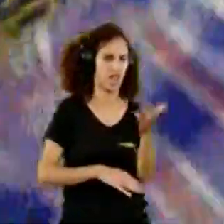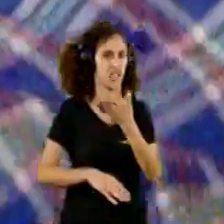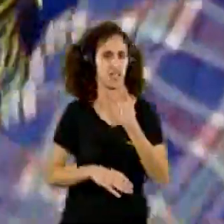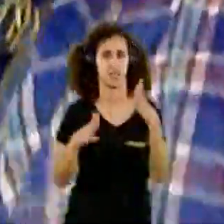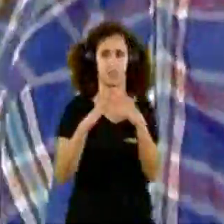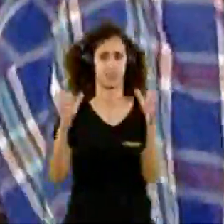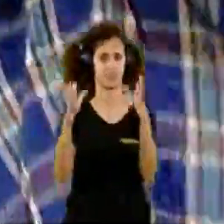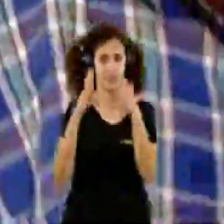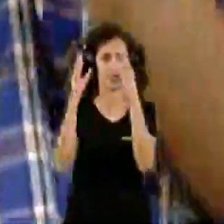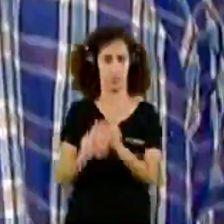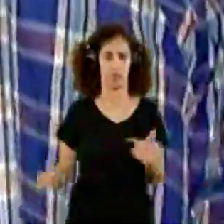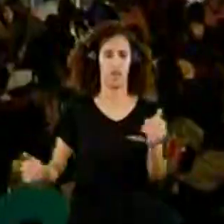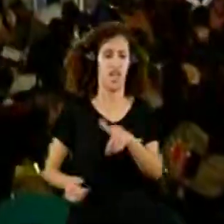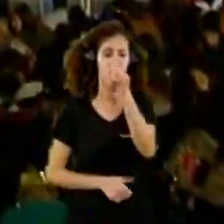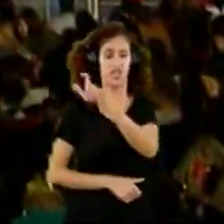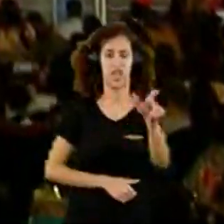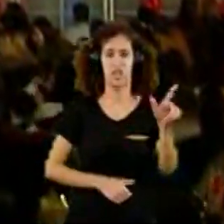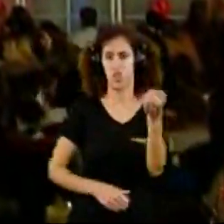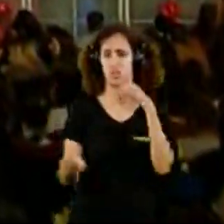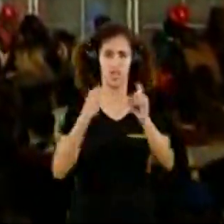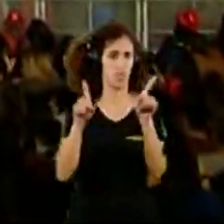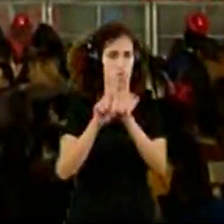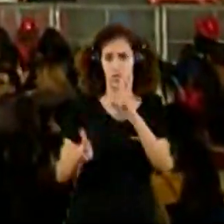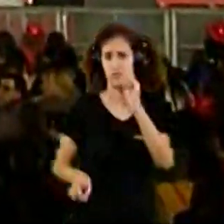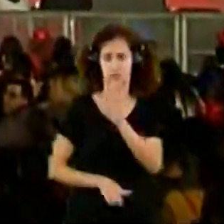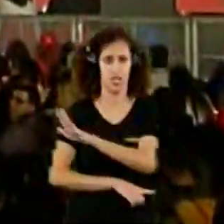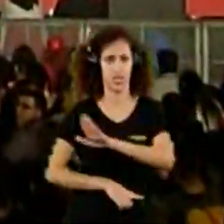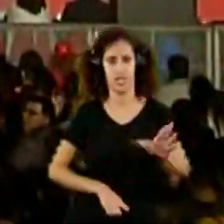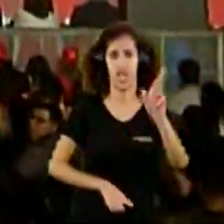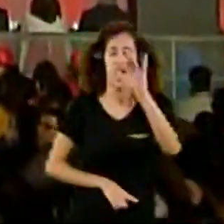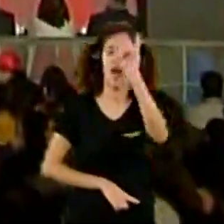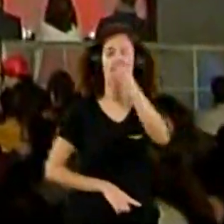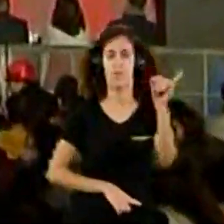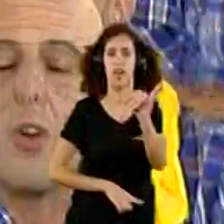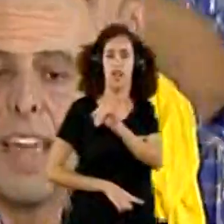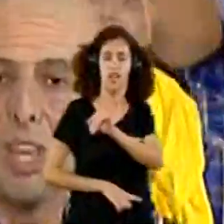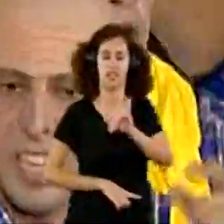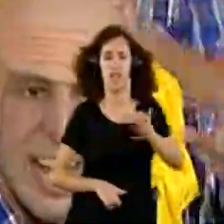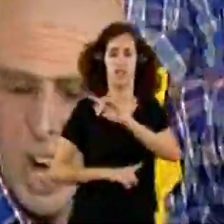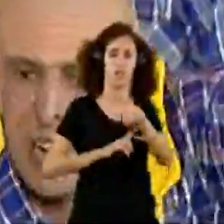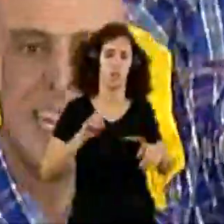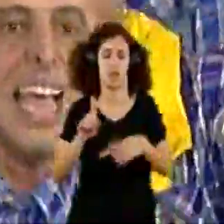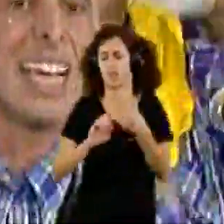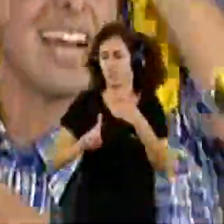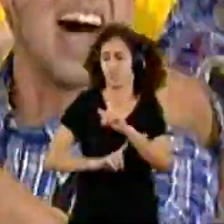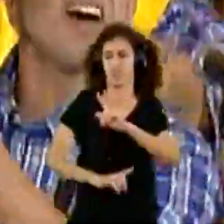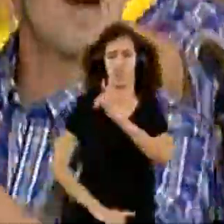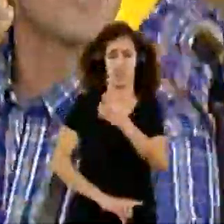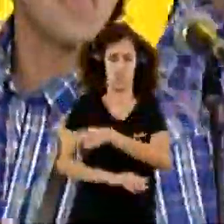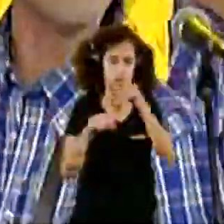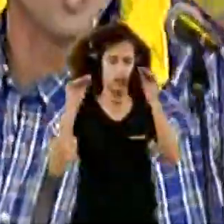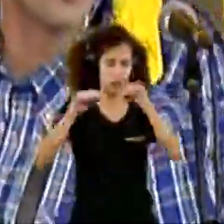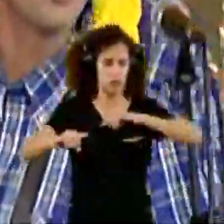la gana ver a unos niñatos, niñatos que Ramírez sigue arropando, aburriendo a entrenadores que se